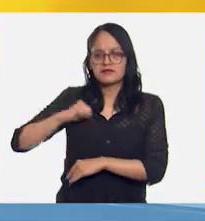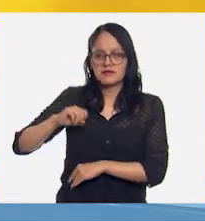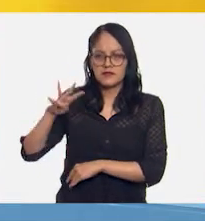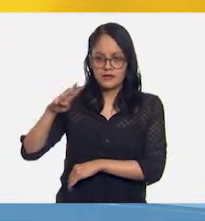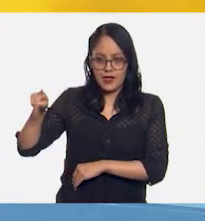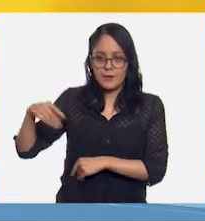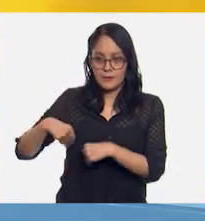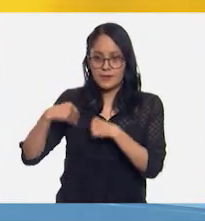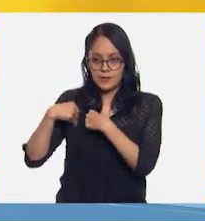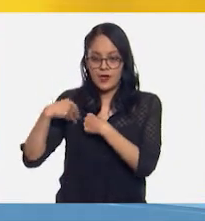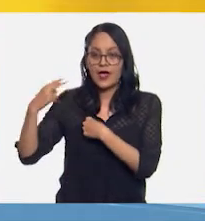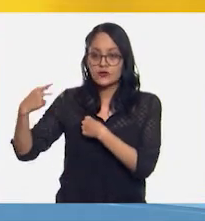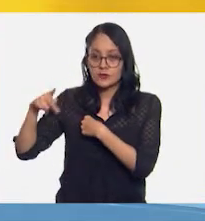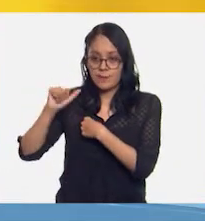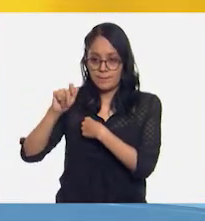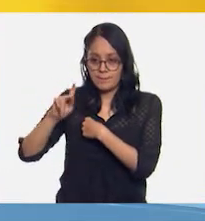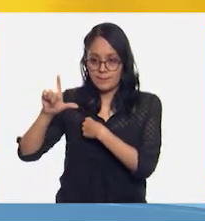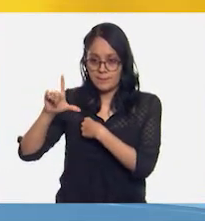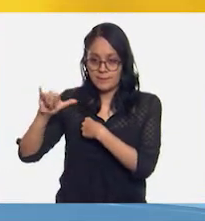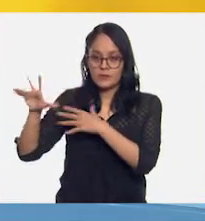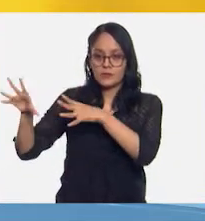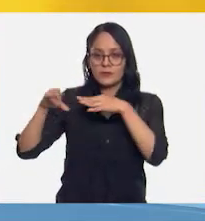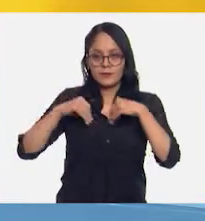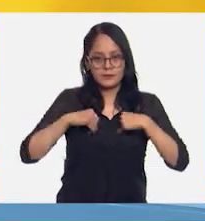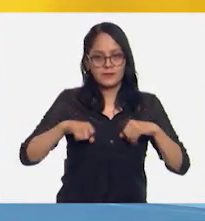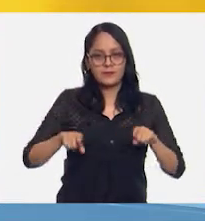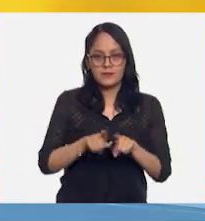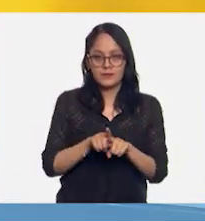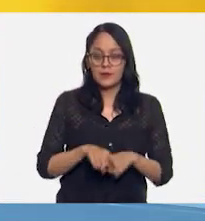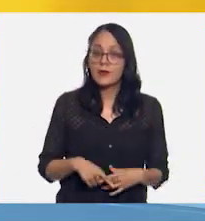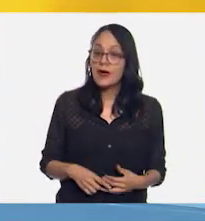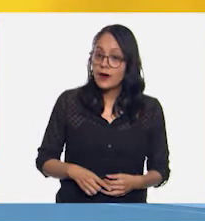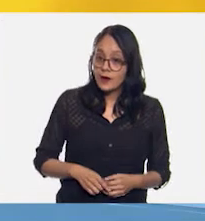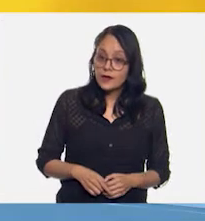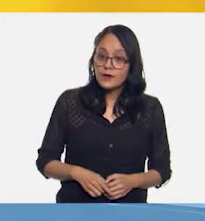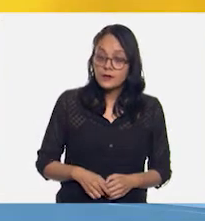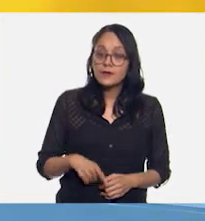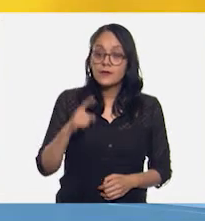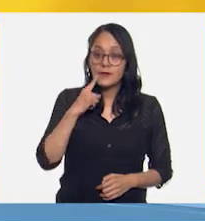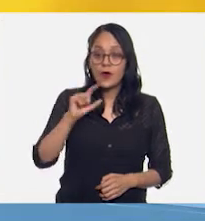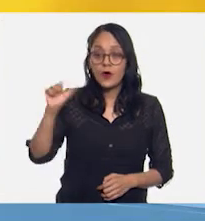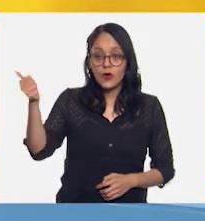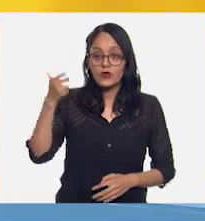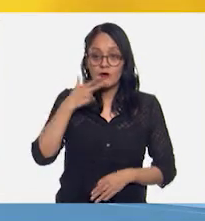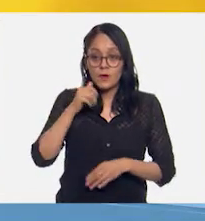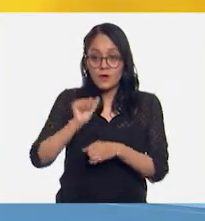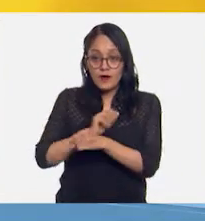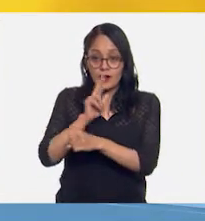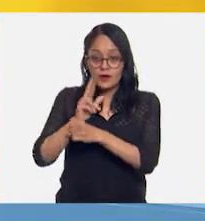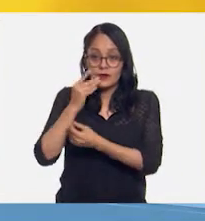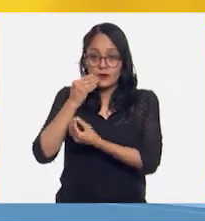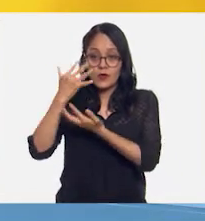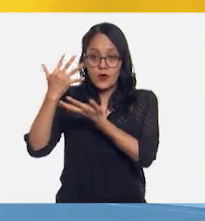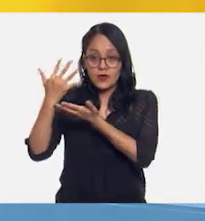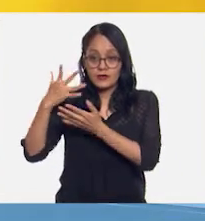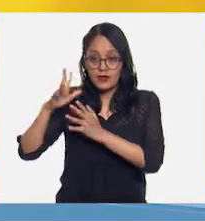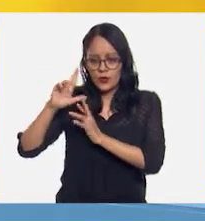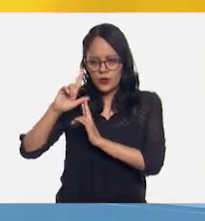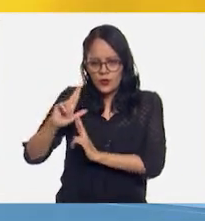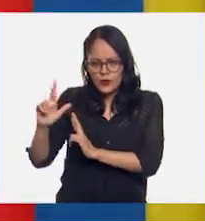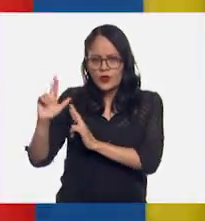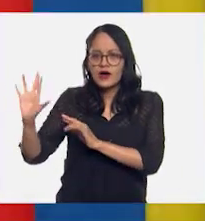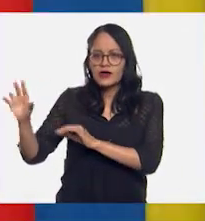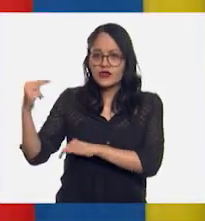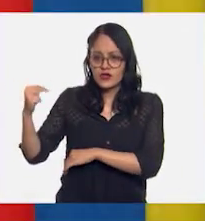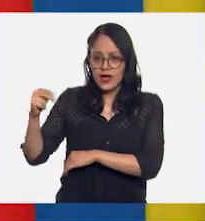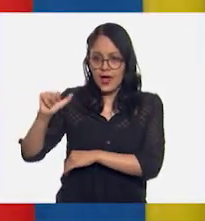interesante anécdota nos estás contando. Un poeta que adopta legalmente el apellido de un poeta al que admira. Sí,